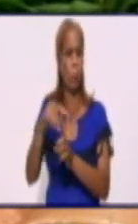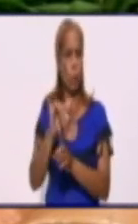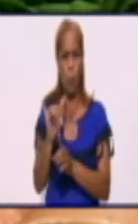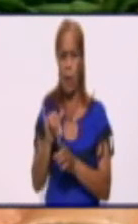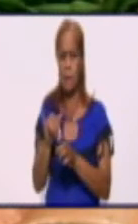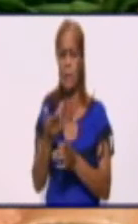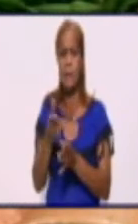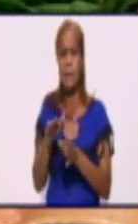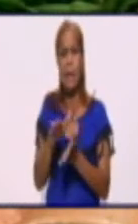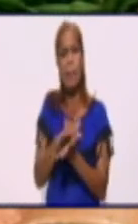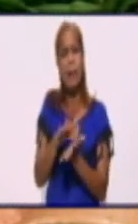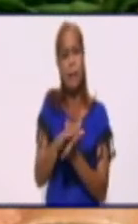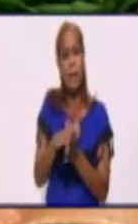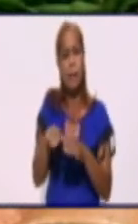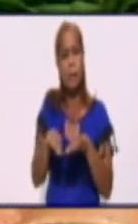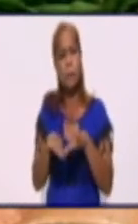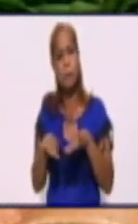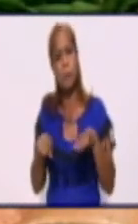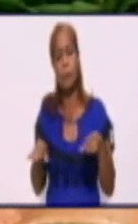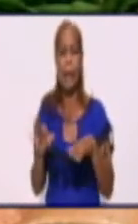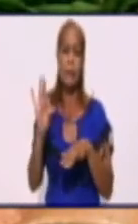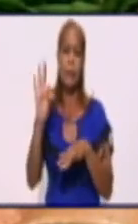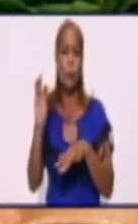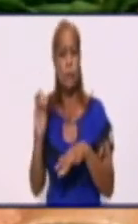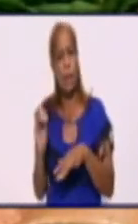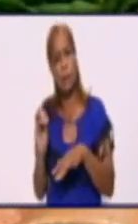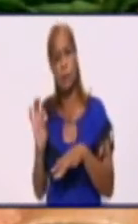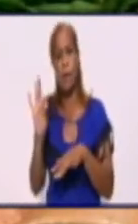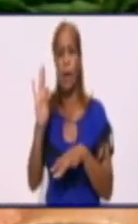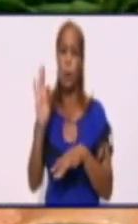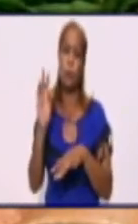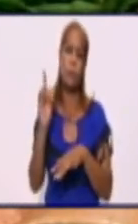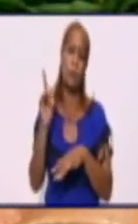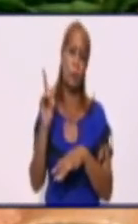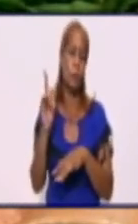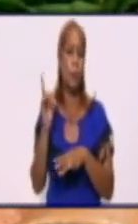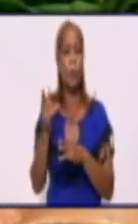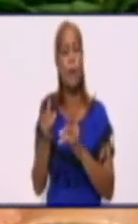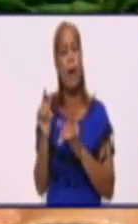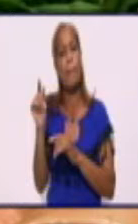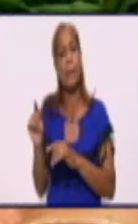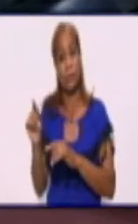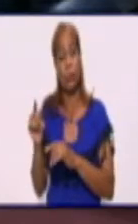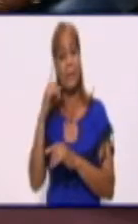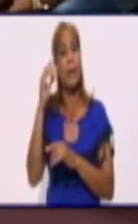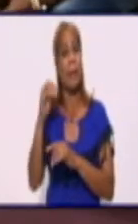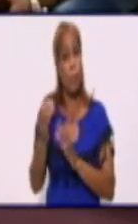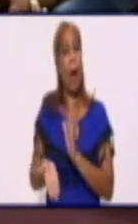entre 70, 80 casos, una especie de meseta ahí, alta, pero...